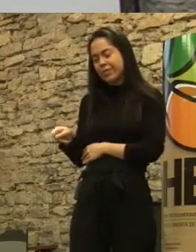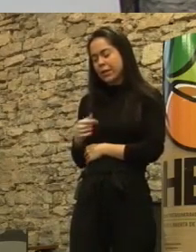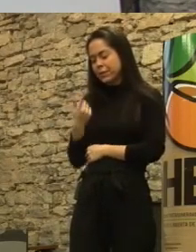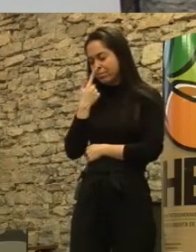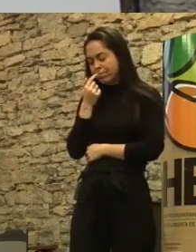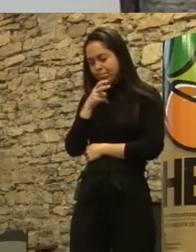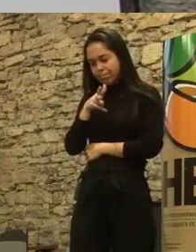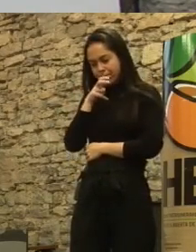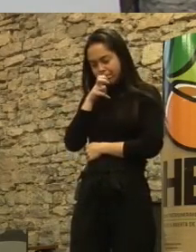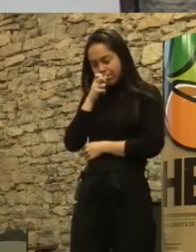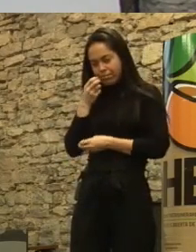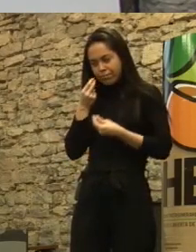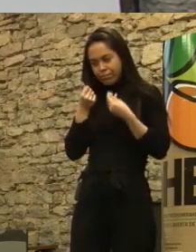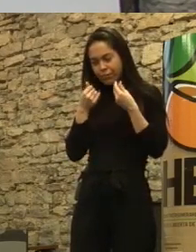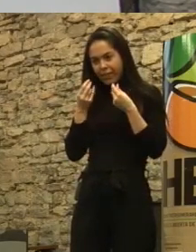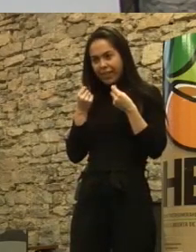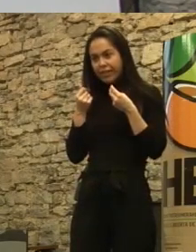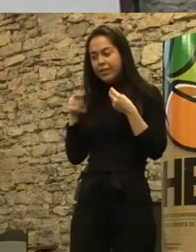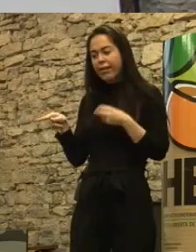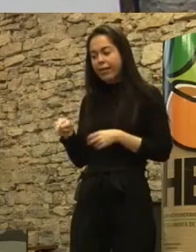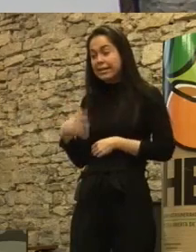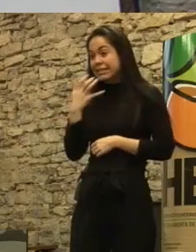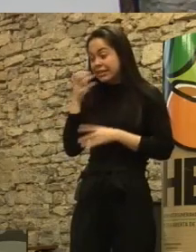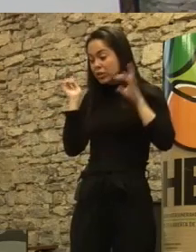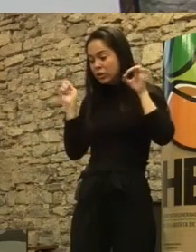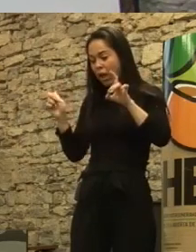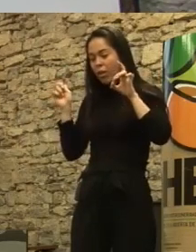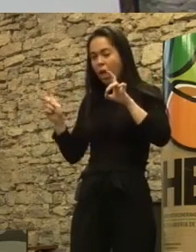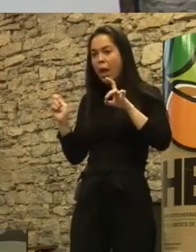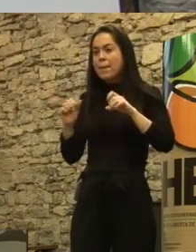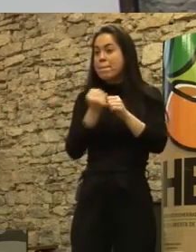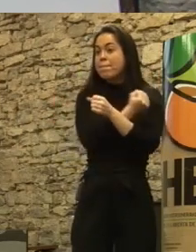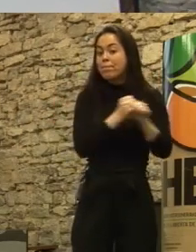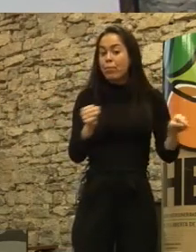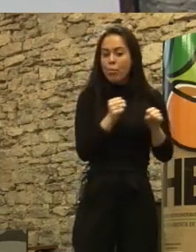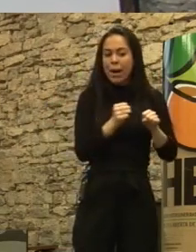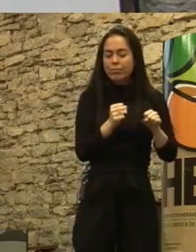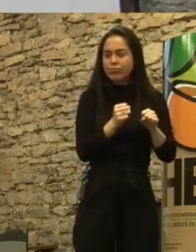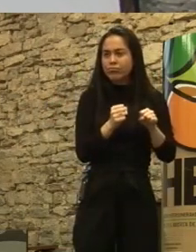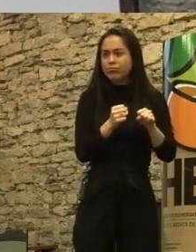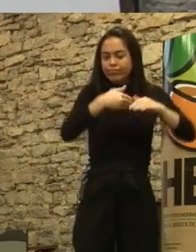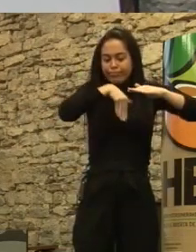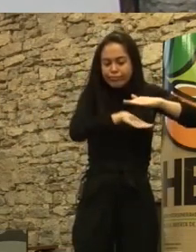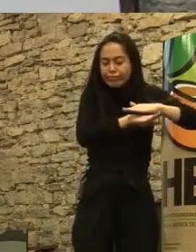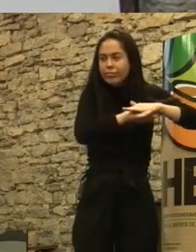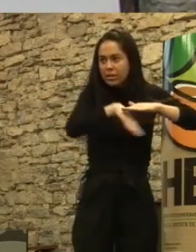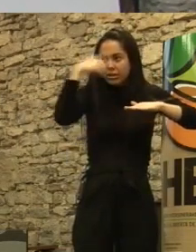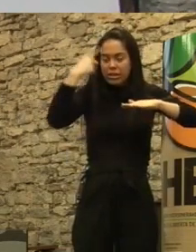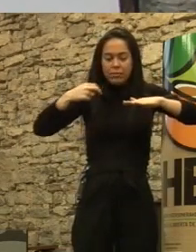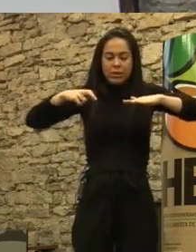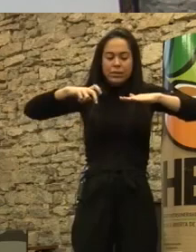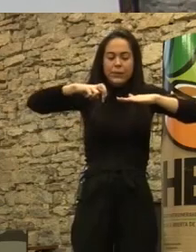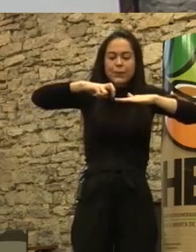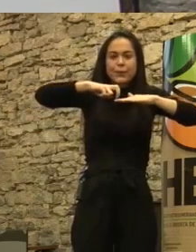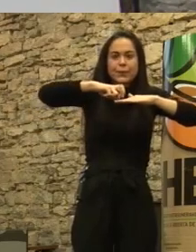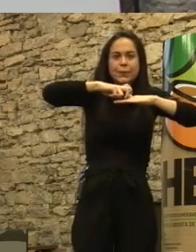olfato y son capaces, si bien educados, de identificar la bomba antipersona, la mina antipersona, pasando encima. Y como el ratón